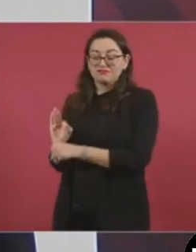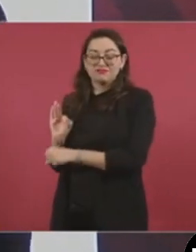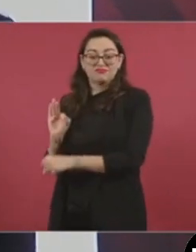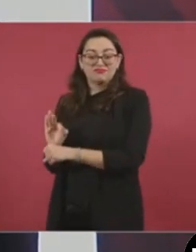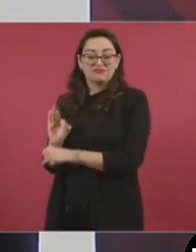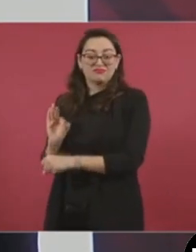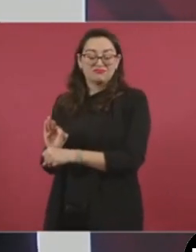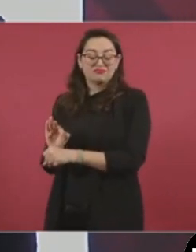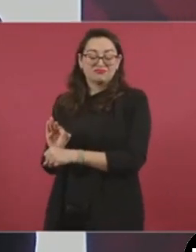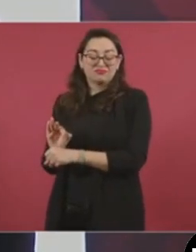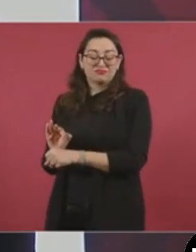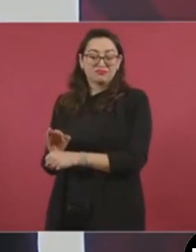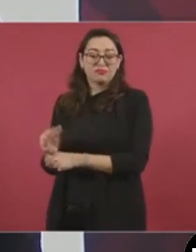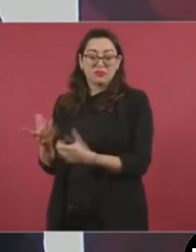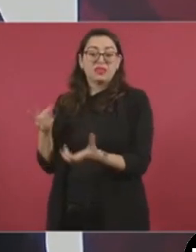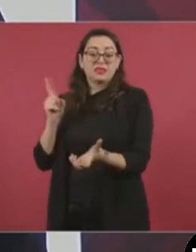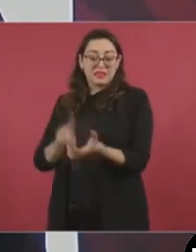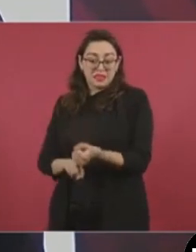que trabajaba